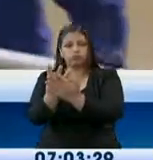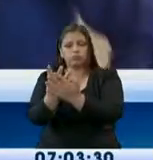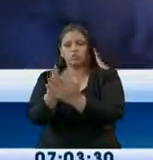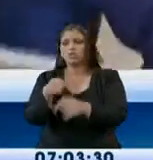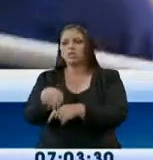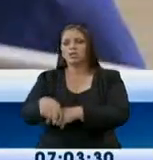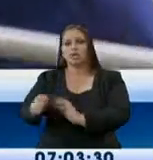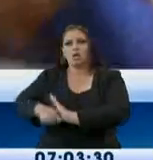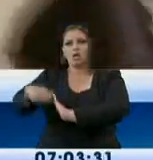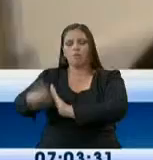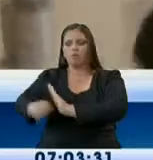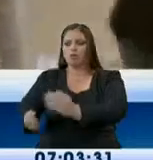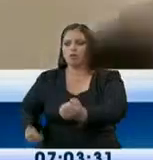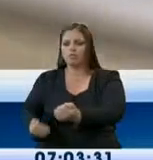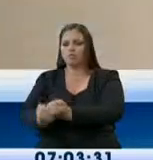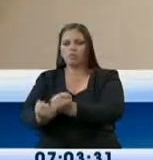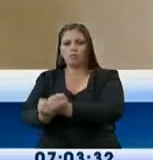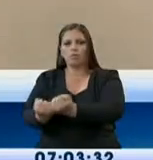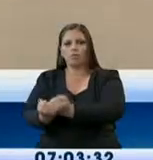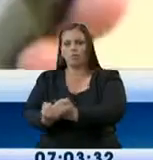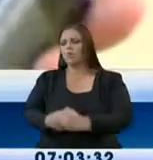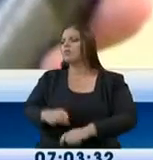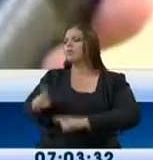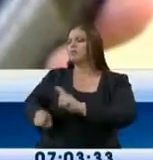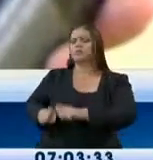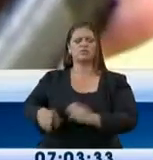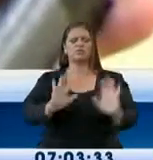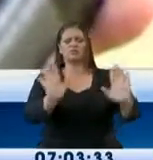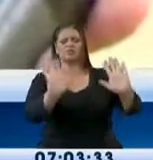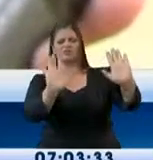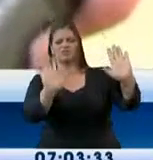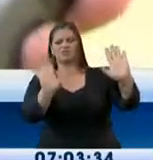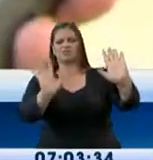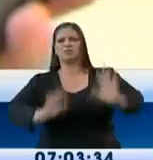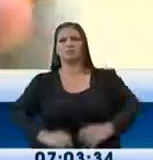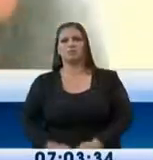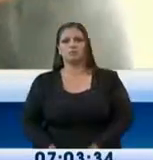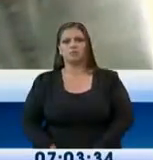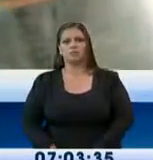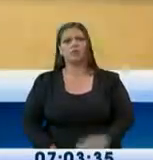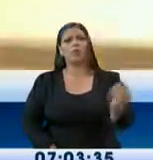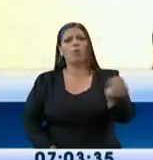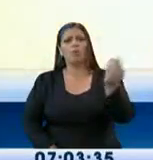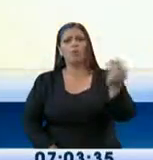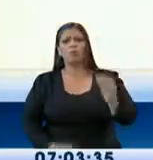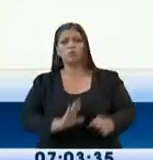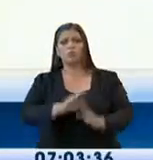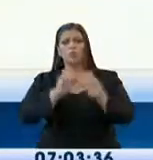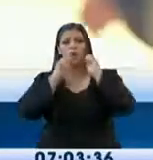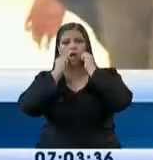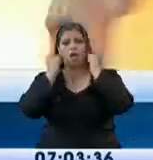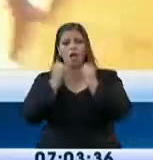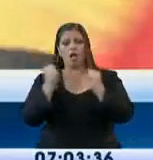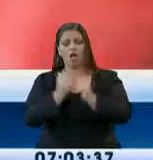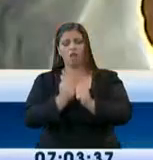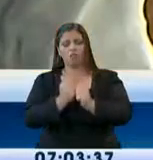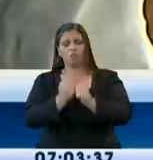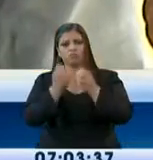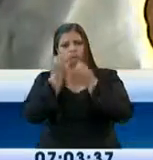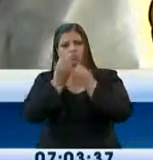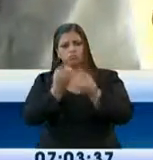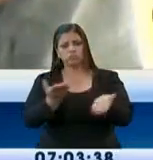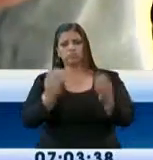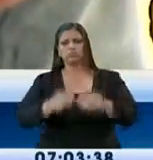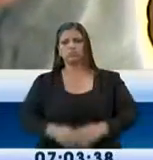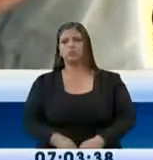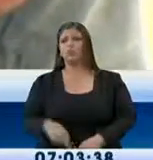cautelar dispuesta por la autoridad. La abuela de la niña dijo que empiezan a ver un atisbo de justicia. Él se